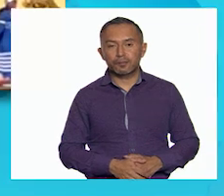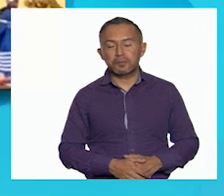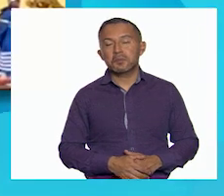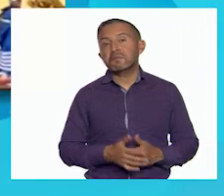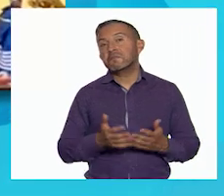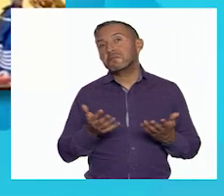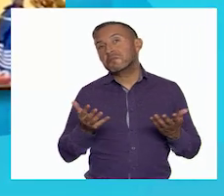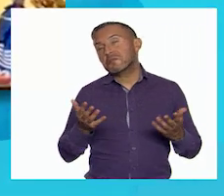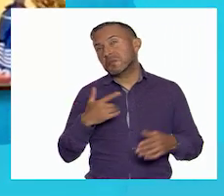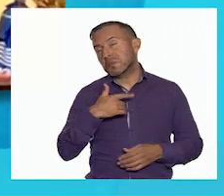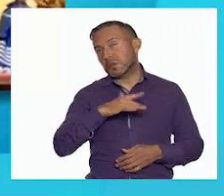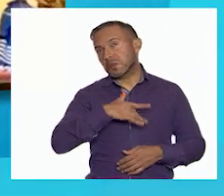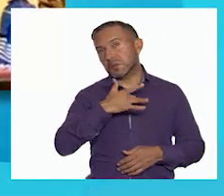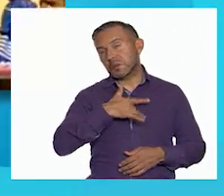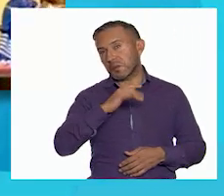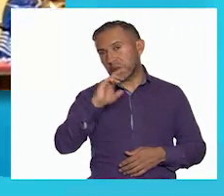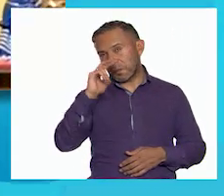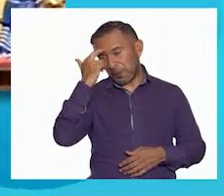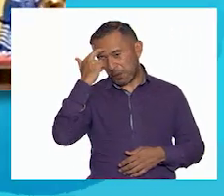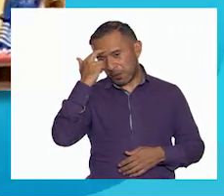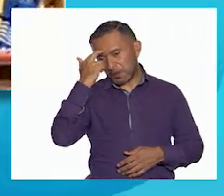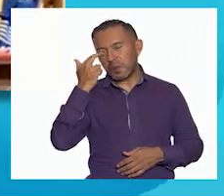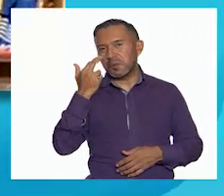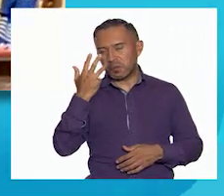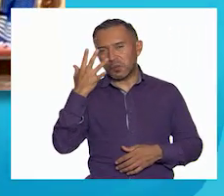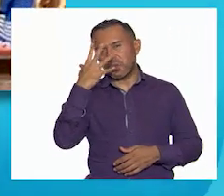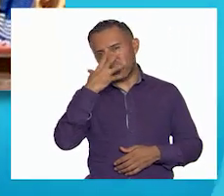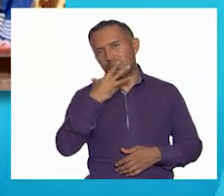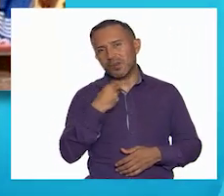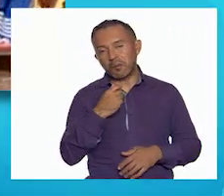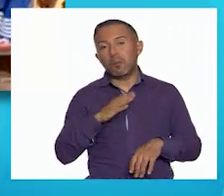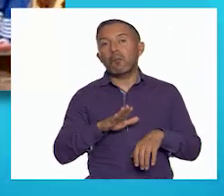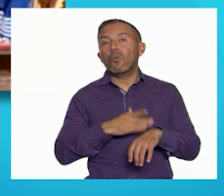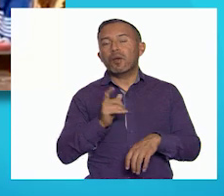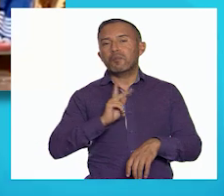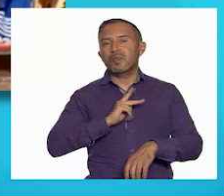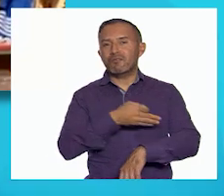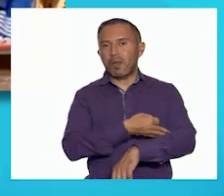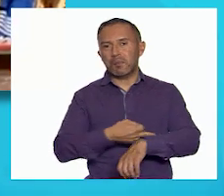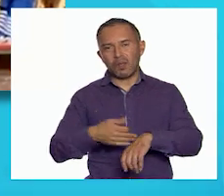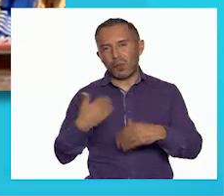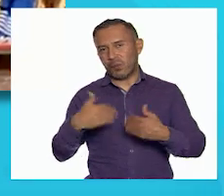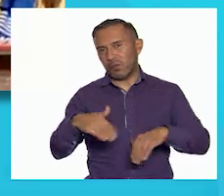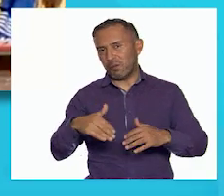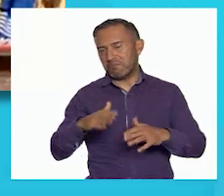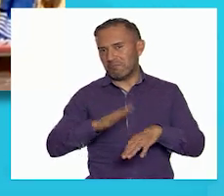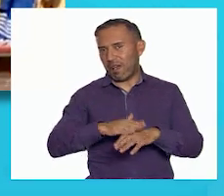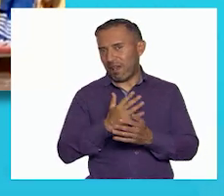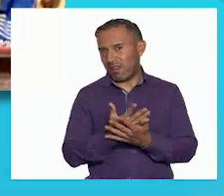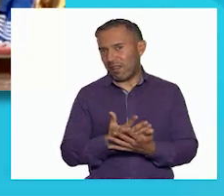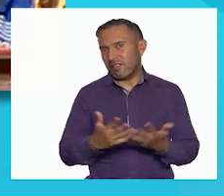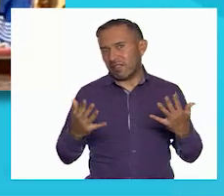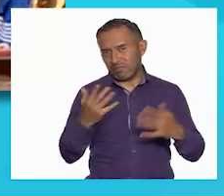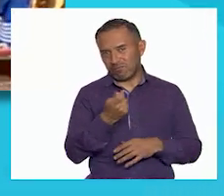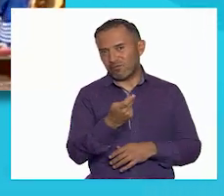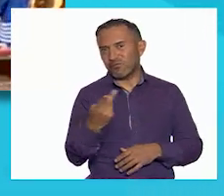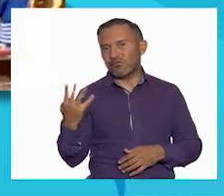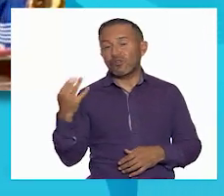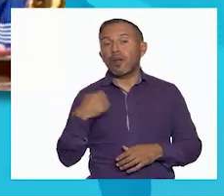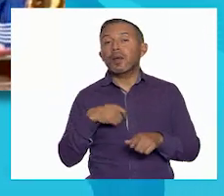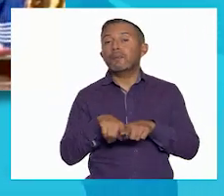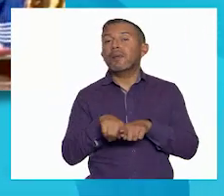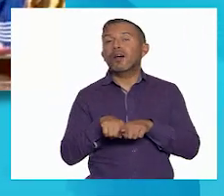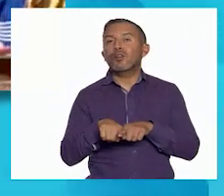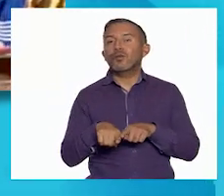Pues recuerdos, tengo muchos recuerdos bonitos, sobre todo porque mi familia era muy grande y tengo 8 hermanas.